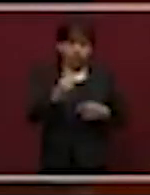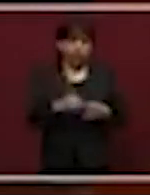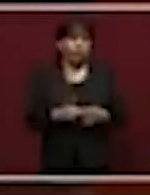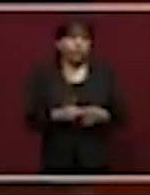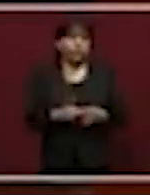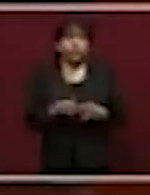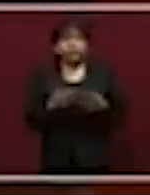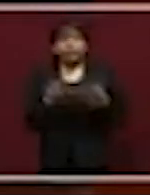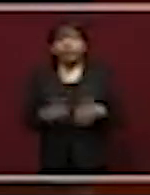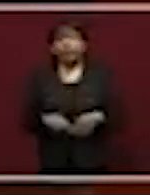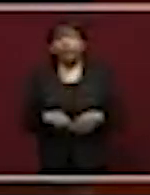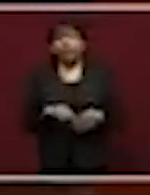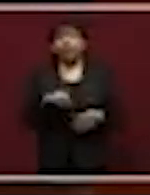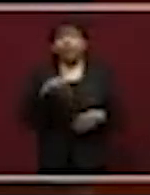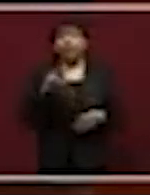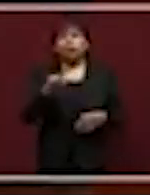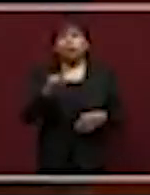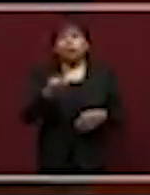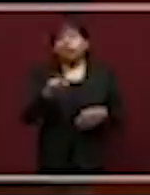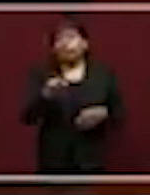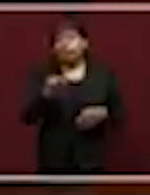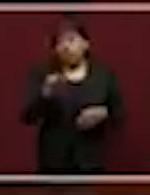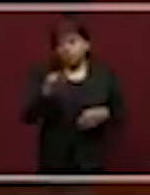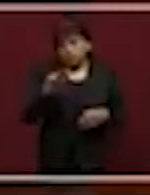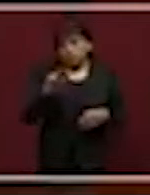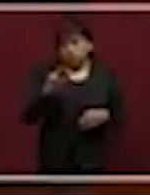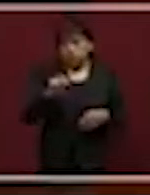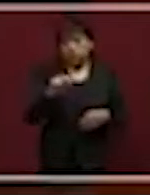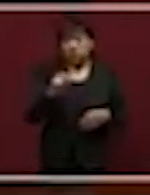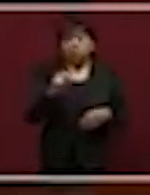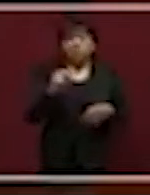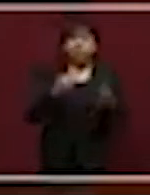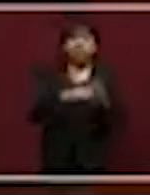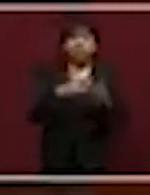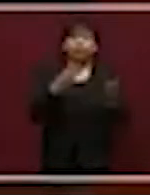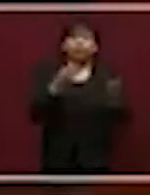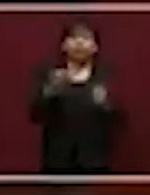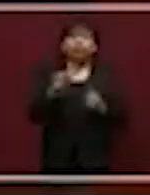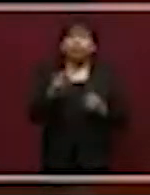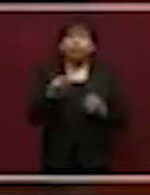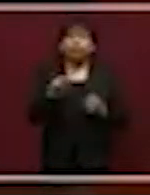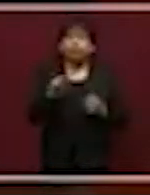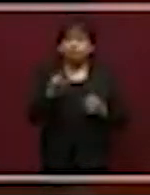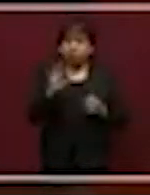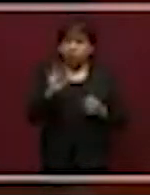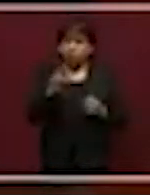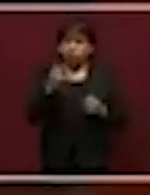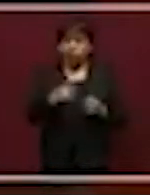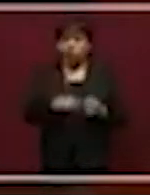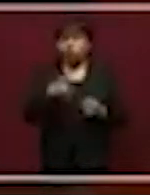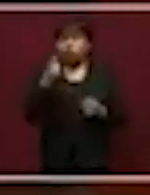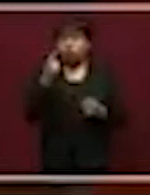momento, de 80.942, representan el 0.1. Es